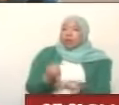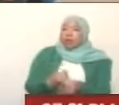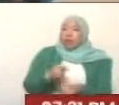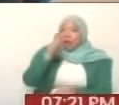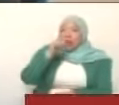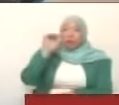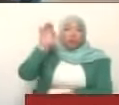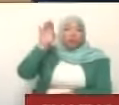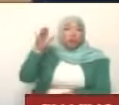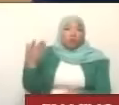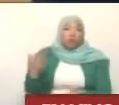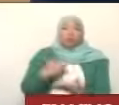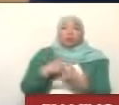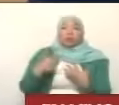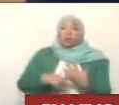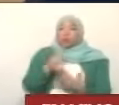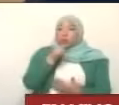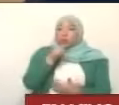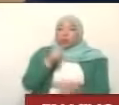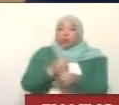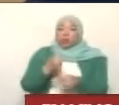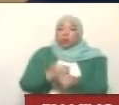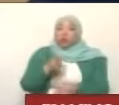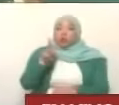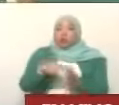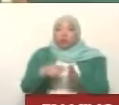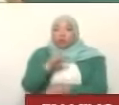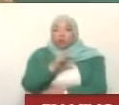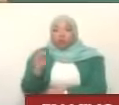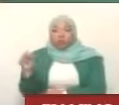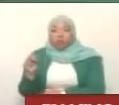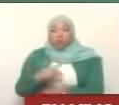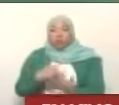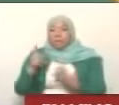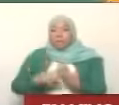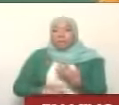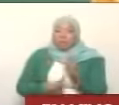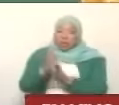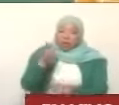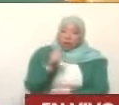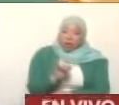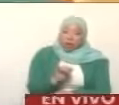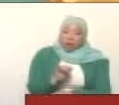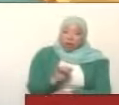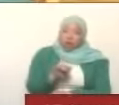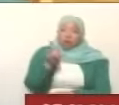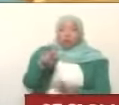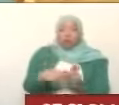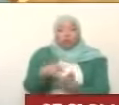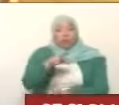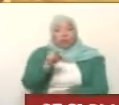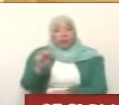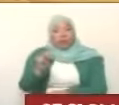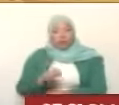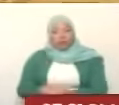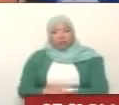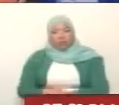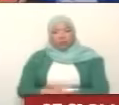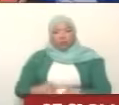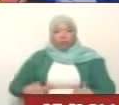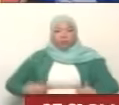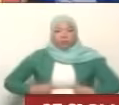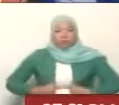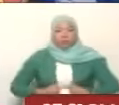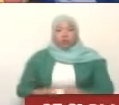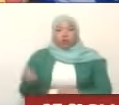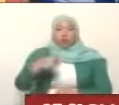la agregamos en el plan de la 7T 2030. Así que el plan de desarrollo que tenemos de aquí al 2030, agrégale de